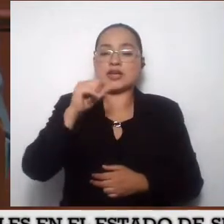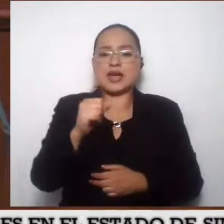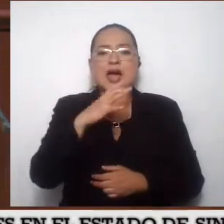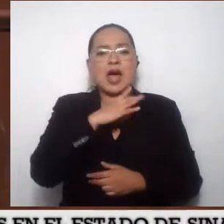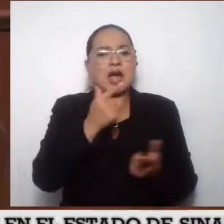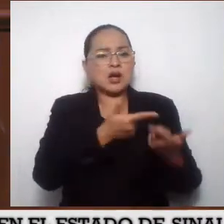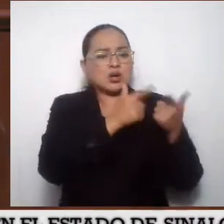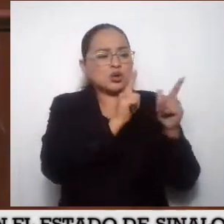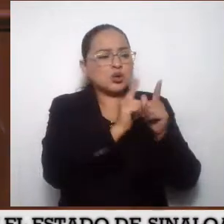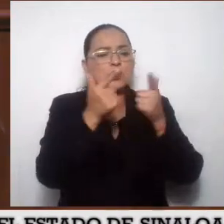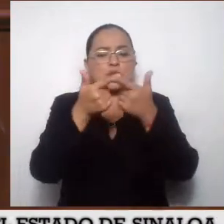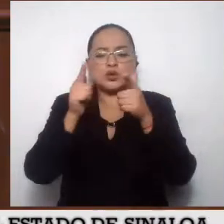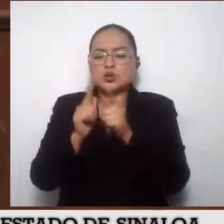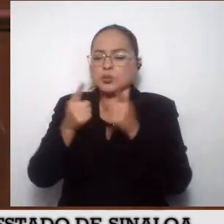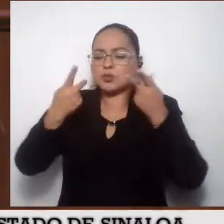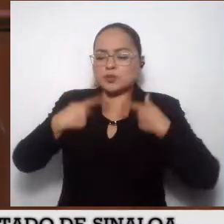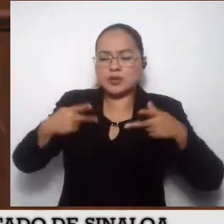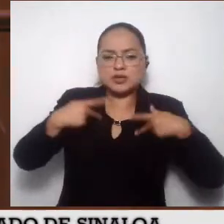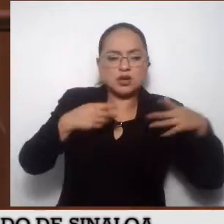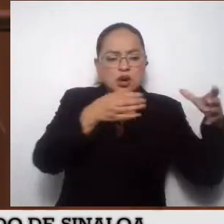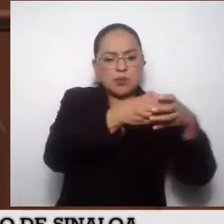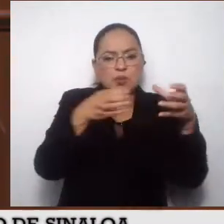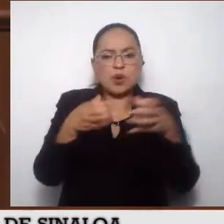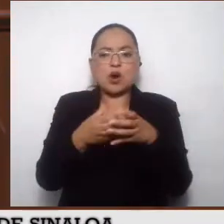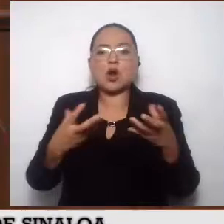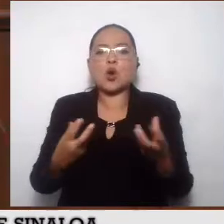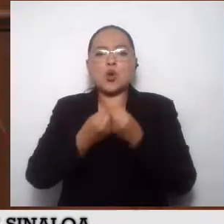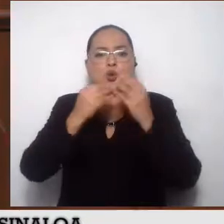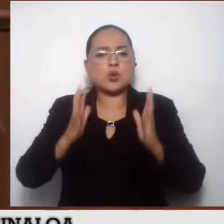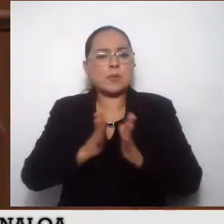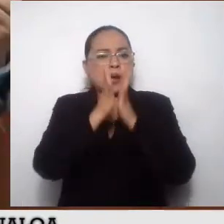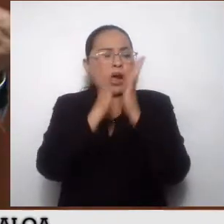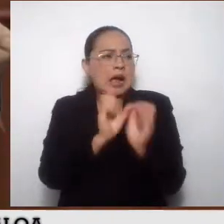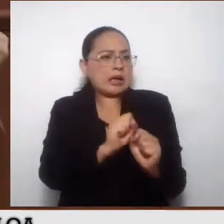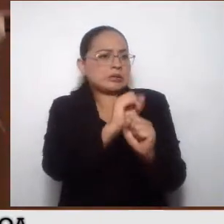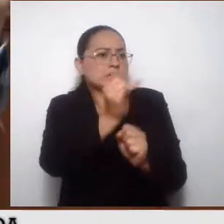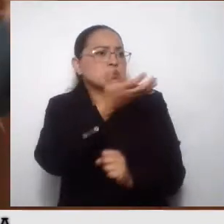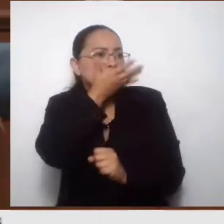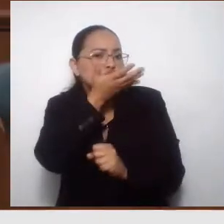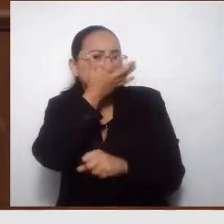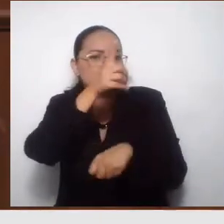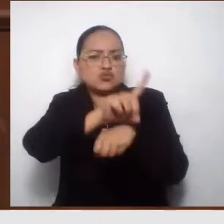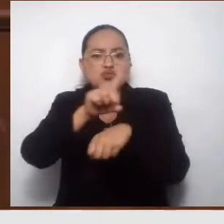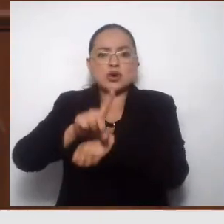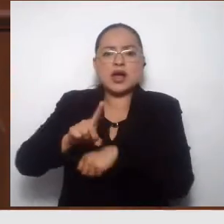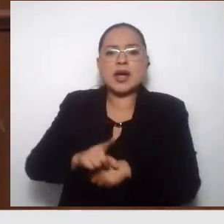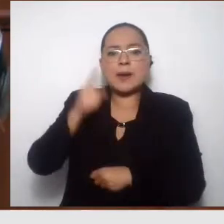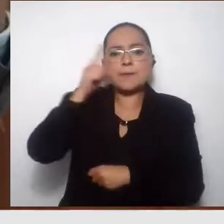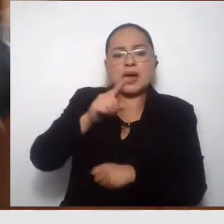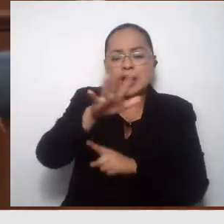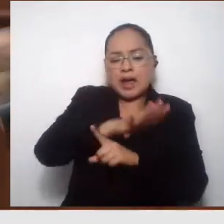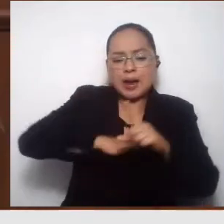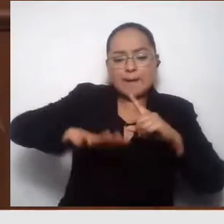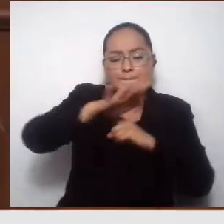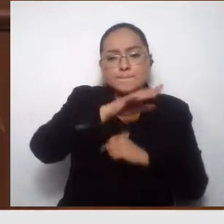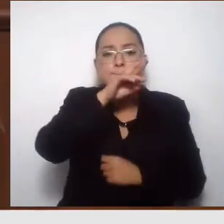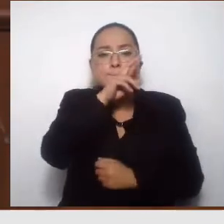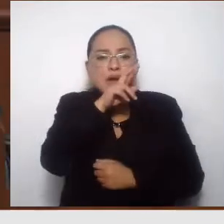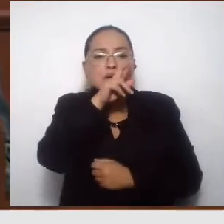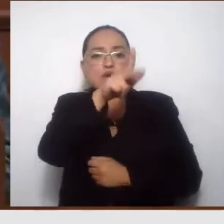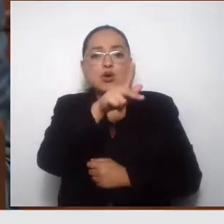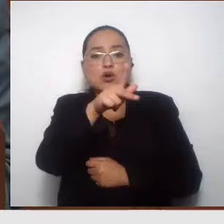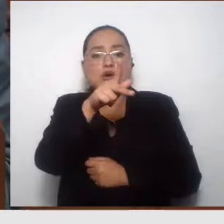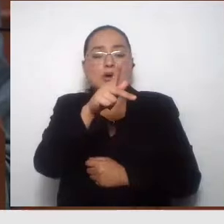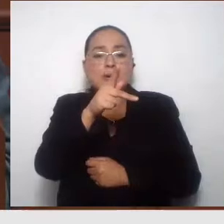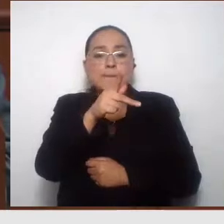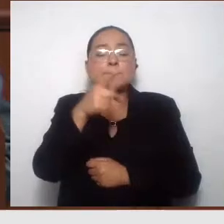de ciudadanos que participan de manera cotidiana en el mejoramiento del medio ambiente, en plantar árboles,